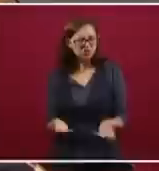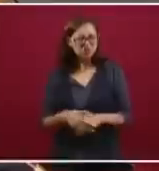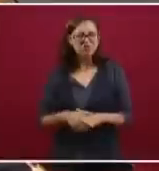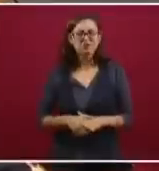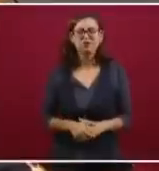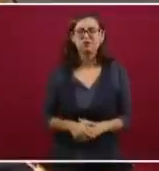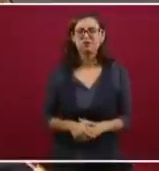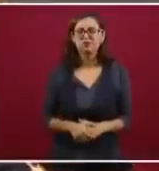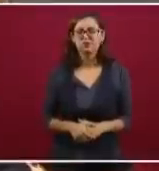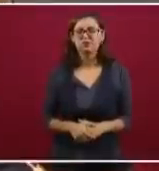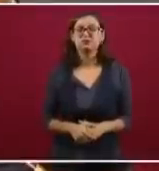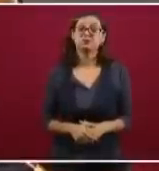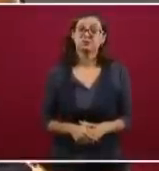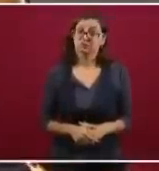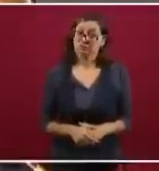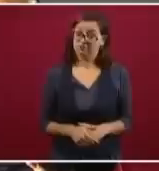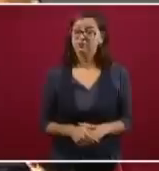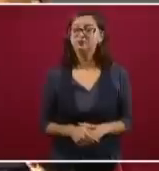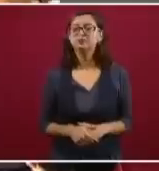Entonces,